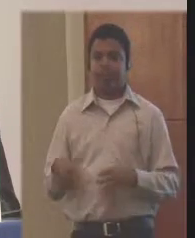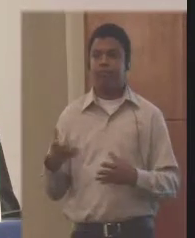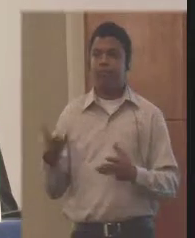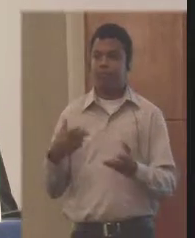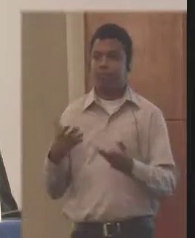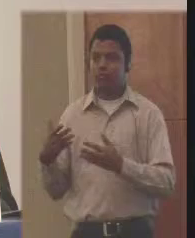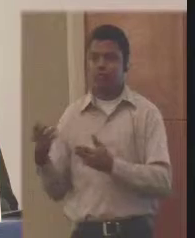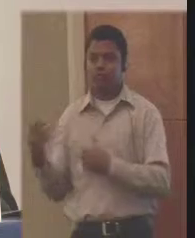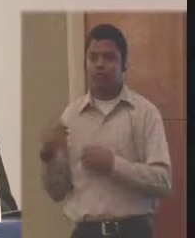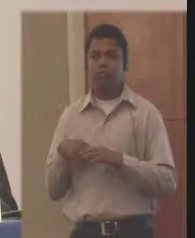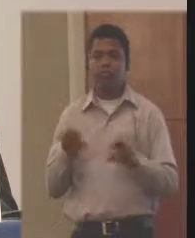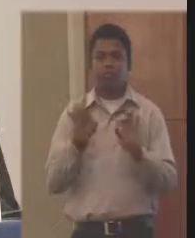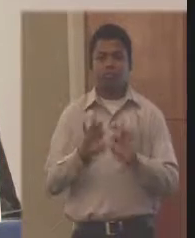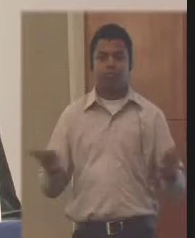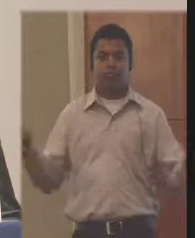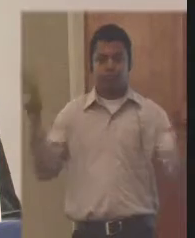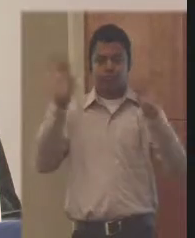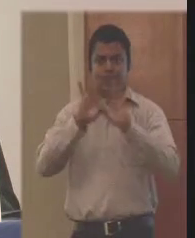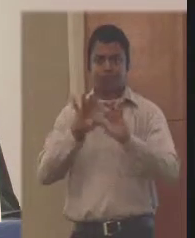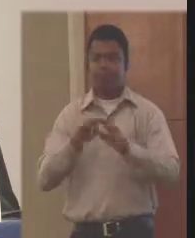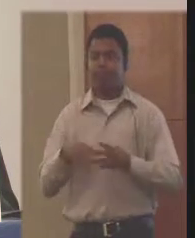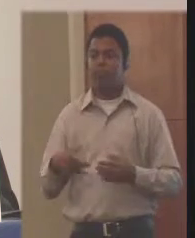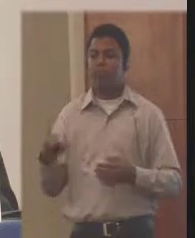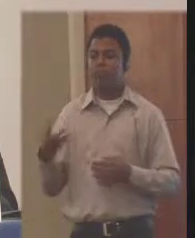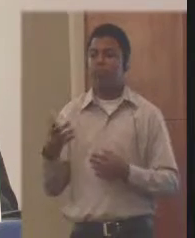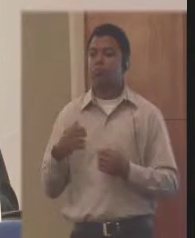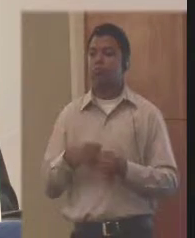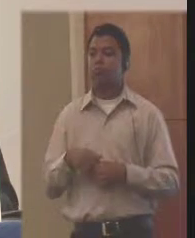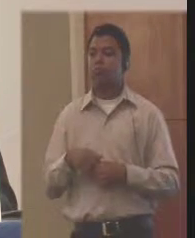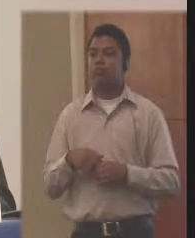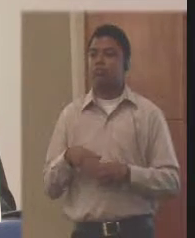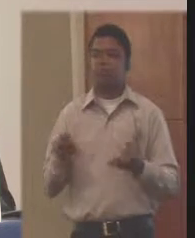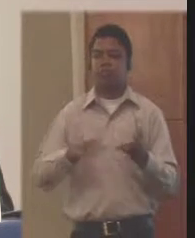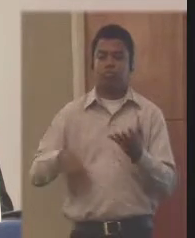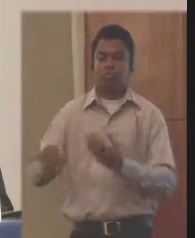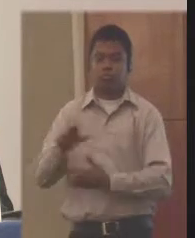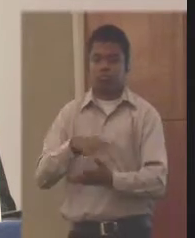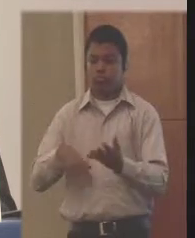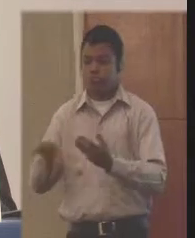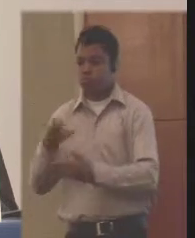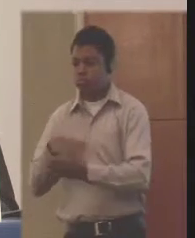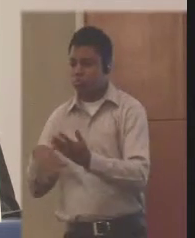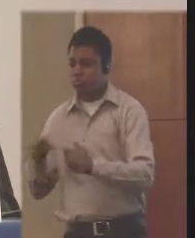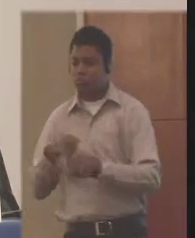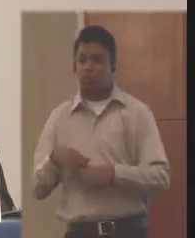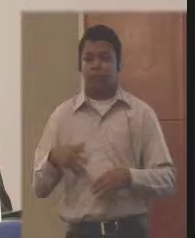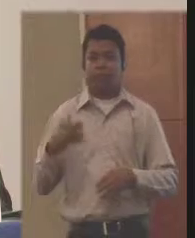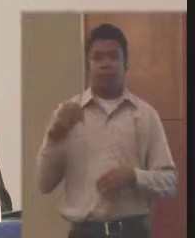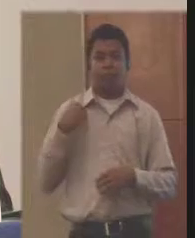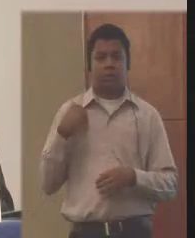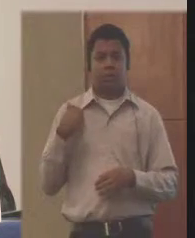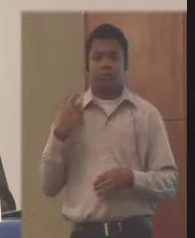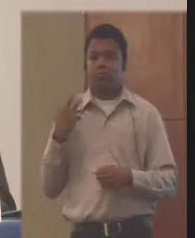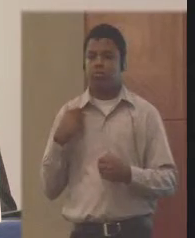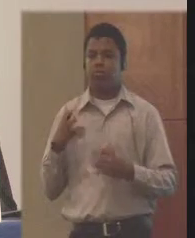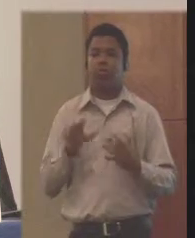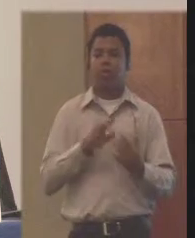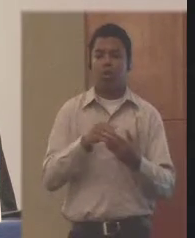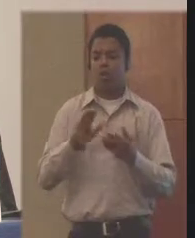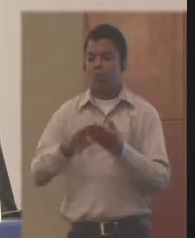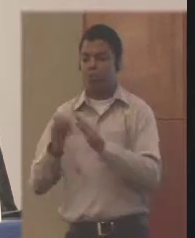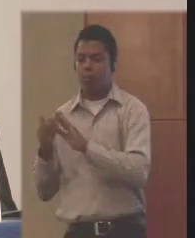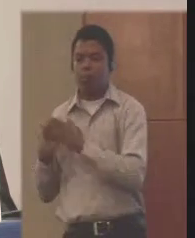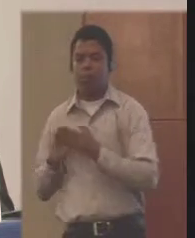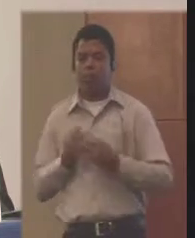efecto que tienen los desastres en el tema de bienestar de la comunidad, quiere decir que trascendemos y vemos un doble papel